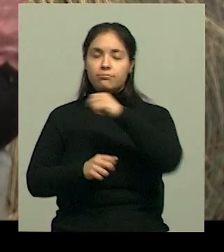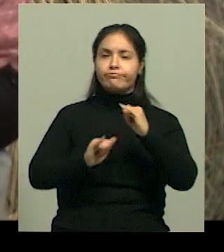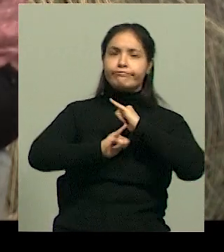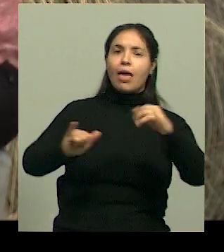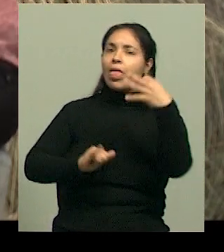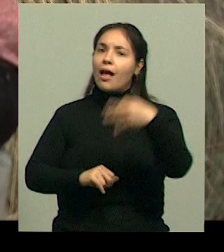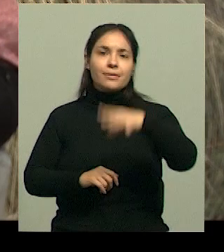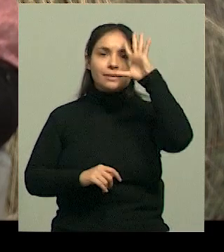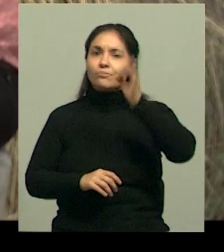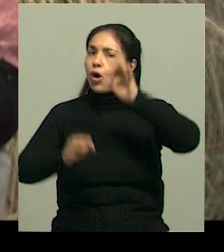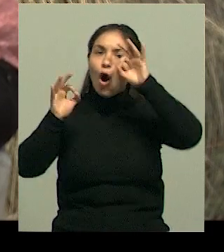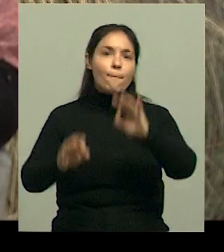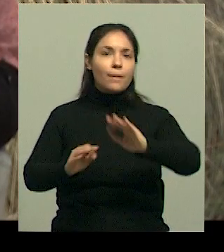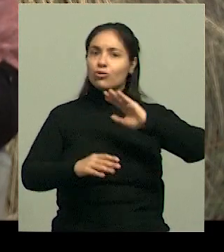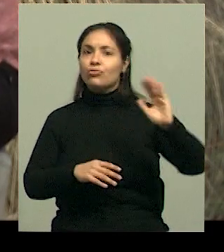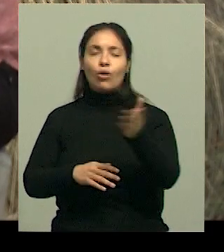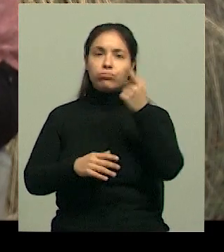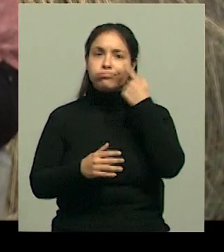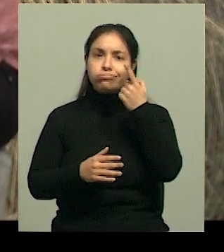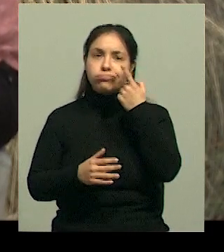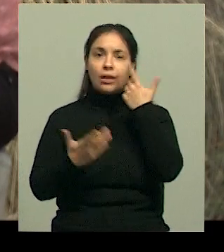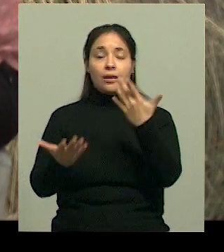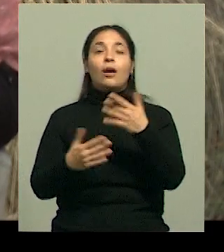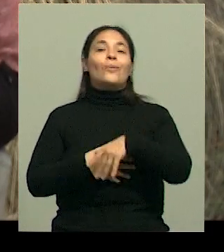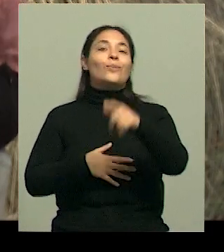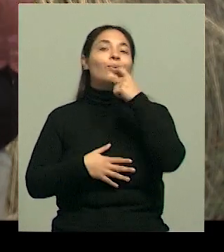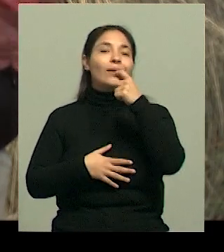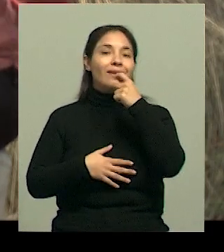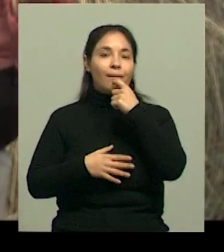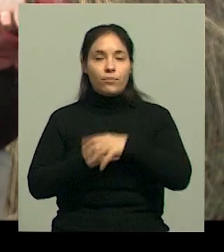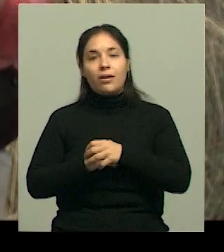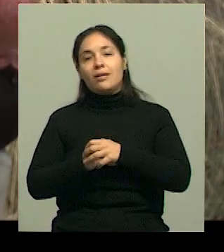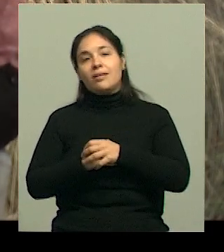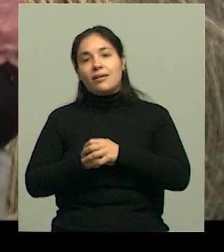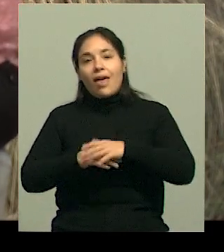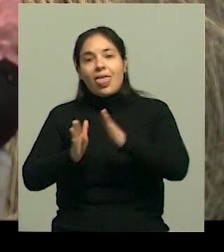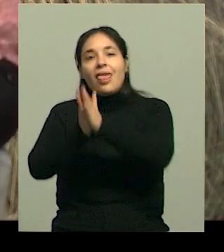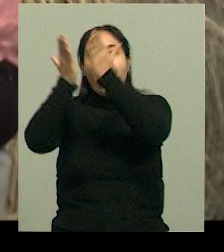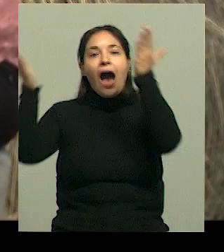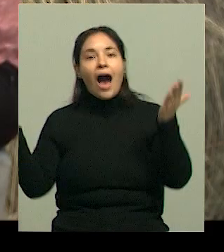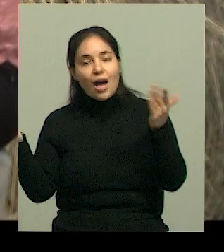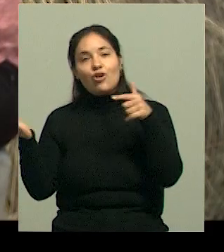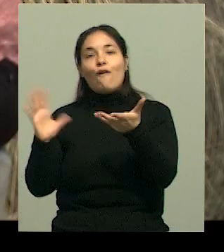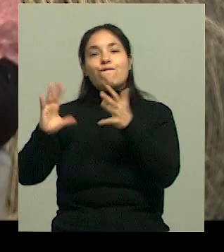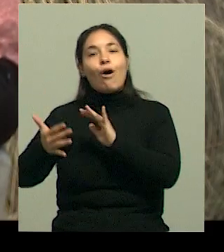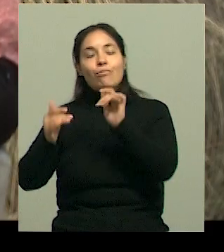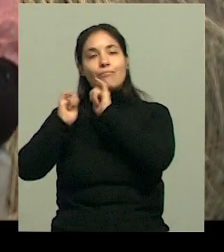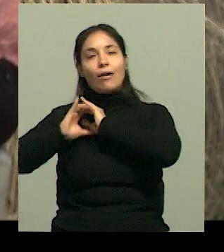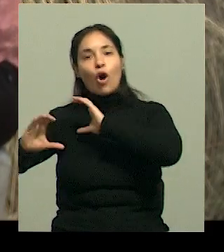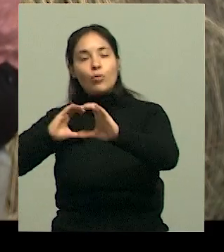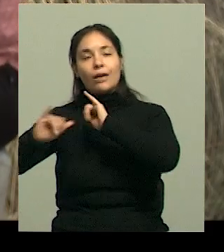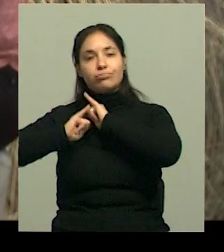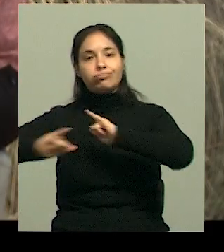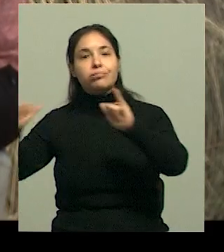saber todo completo? ¿Y qué rol juegan, por ejemplo, las editoriales en esta forma de divulgación